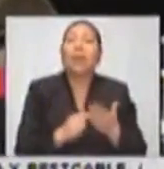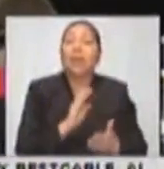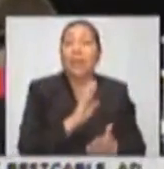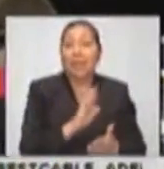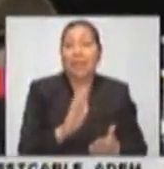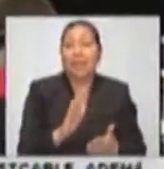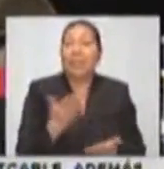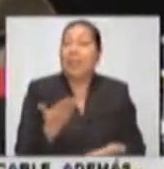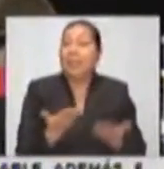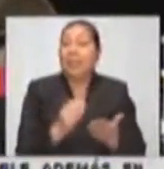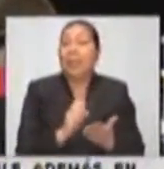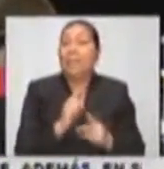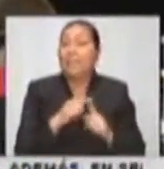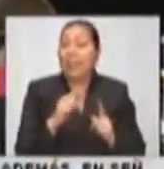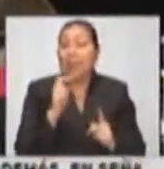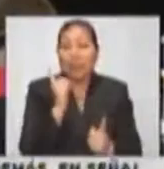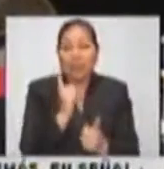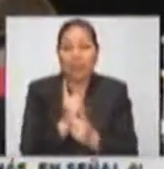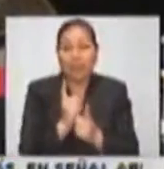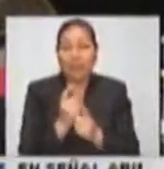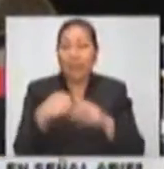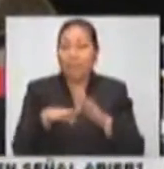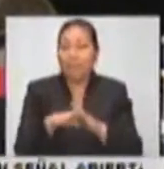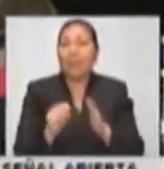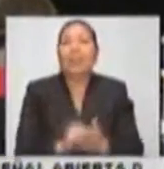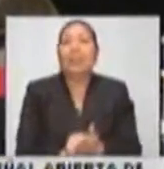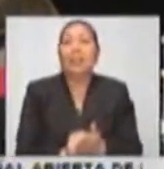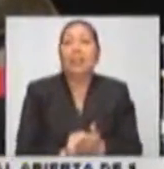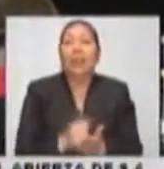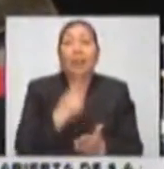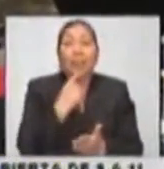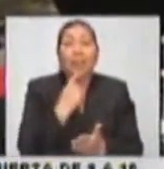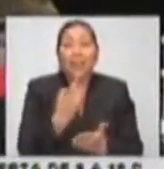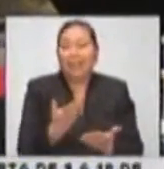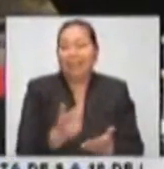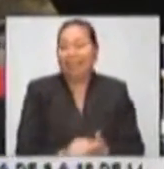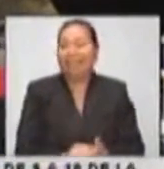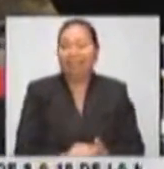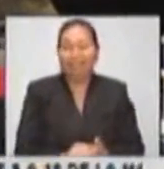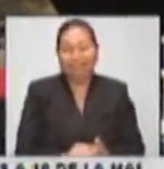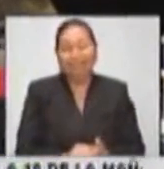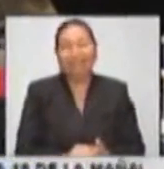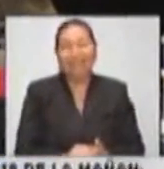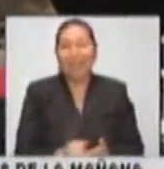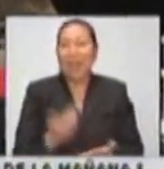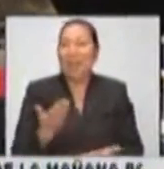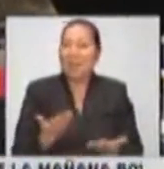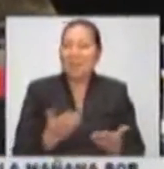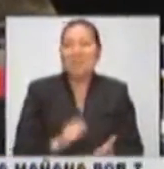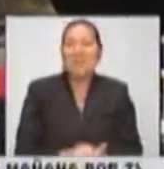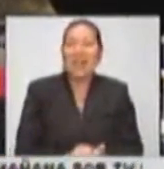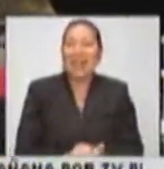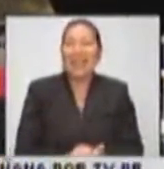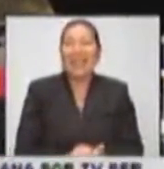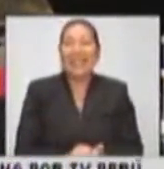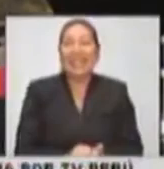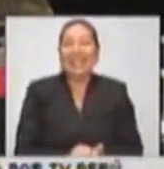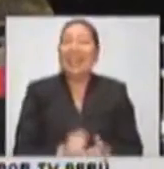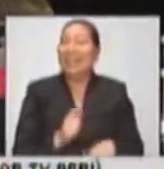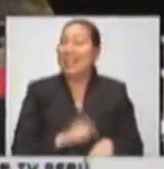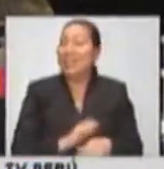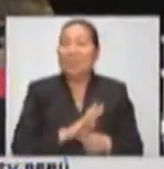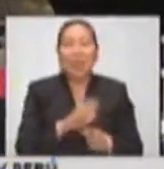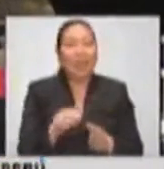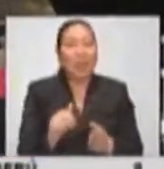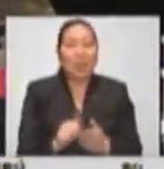¿no es cierto? Pero es una persona que conoce, que está metido, que está ahí, ¿no es cierto? Y parece que a tiempo